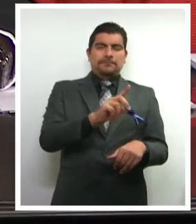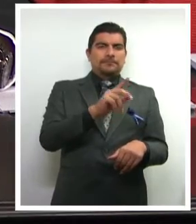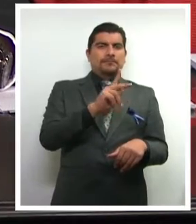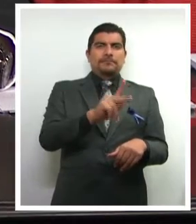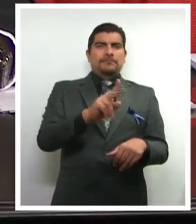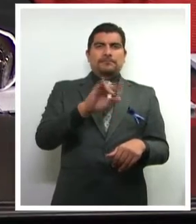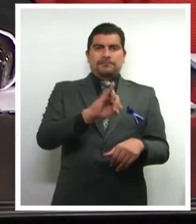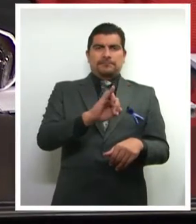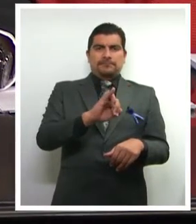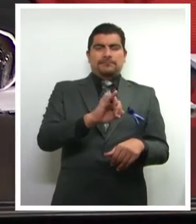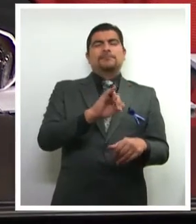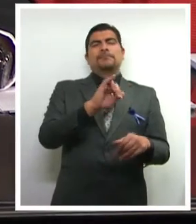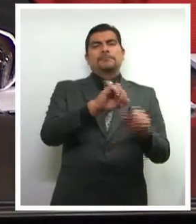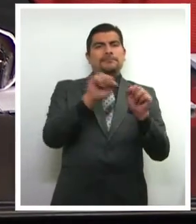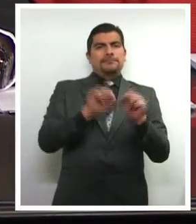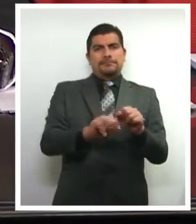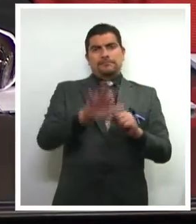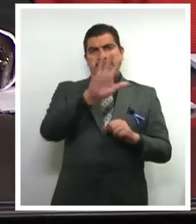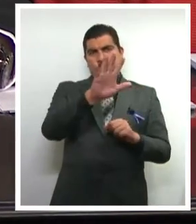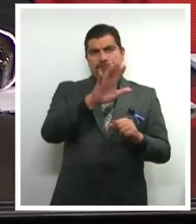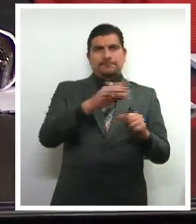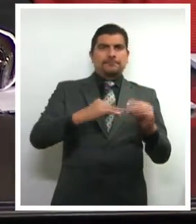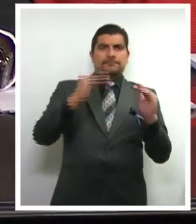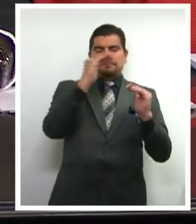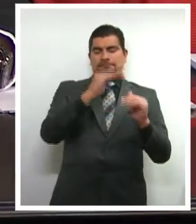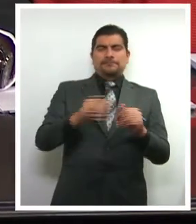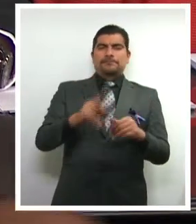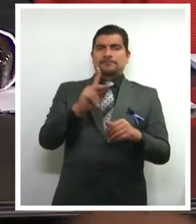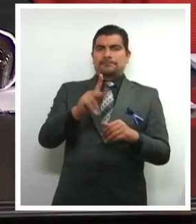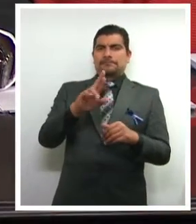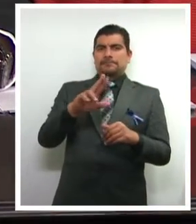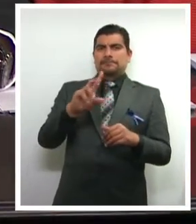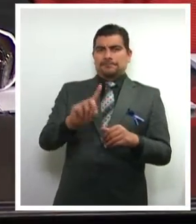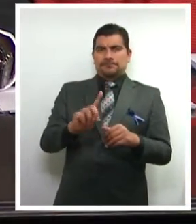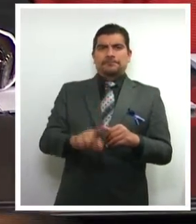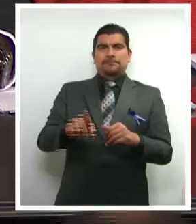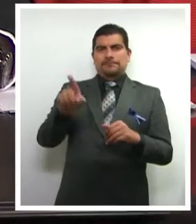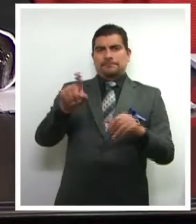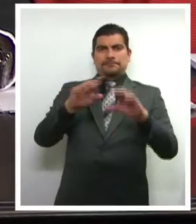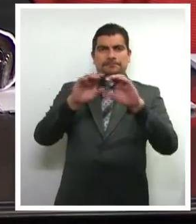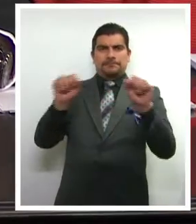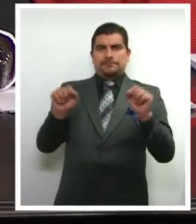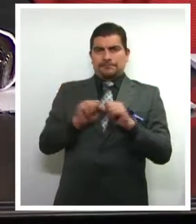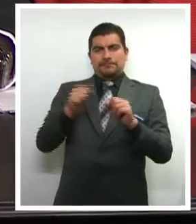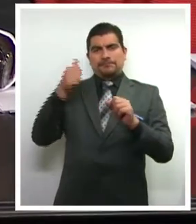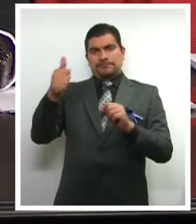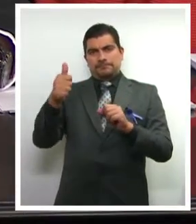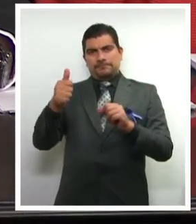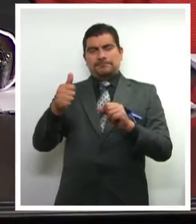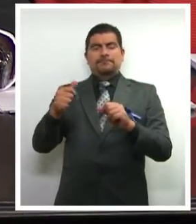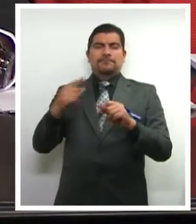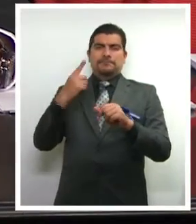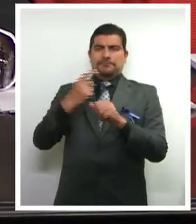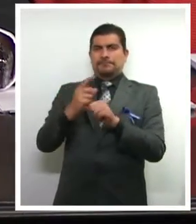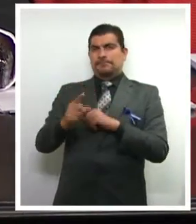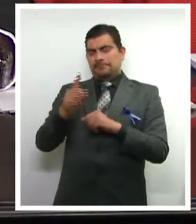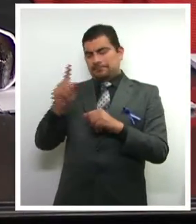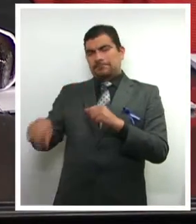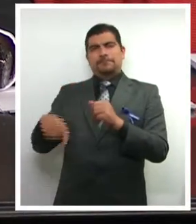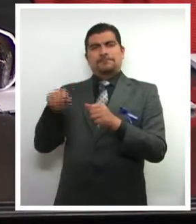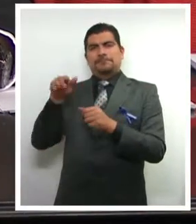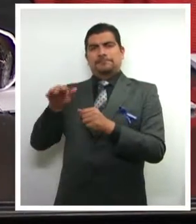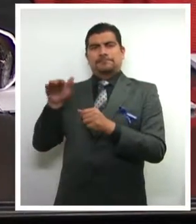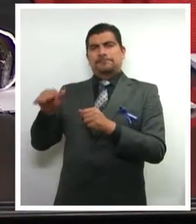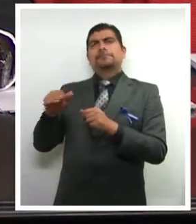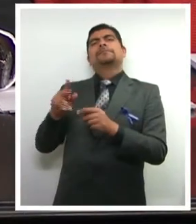Salón 5 del primer piso. Para el Partido de la Revolución Democrática, Salón 6 del primer piso.